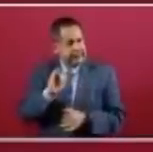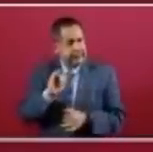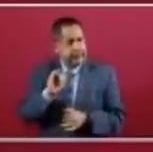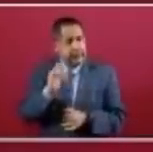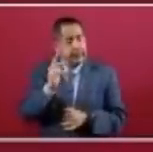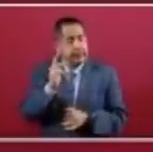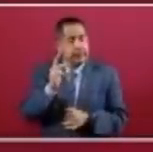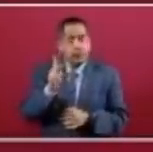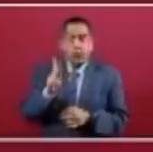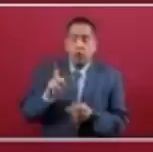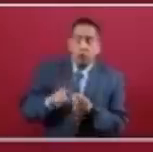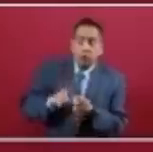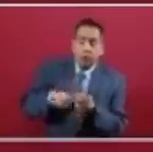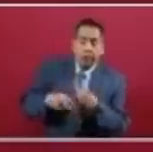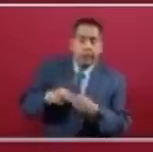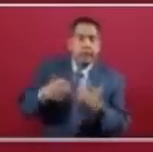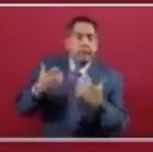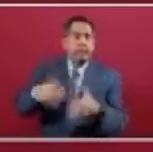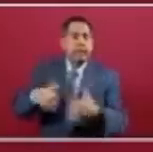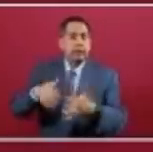el origen de las empresas.